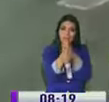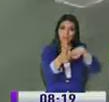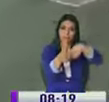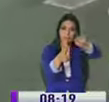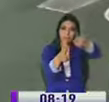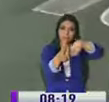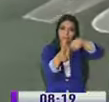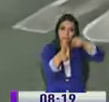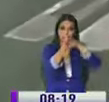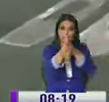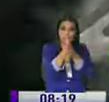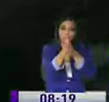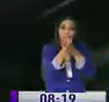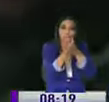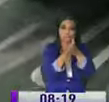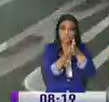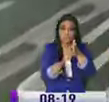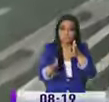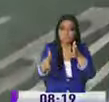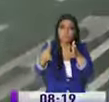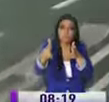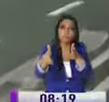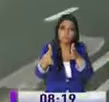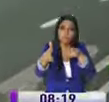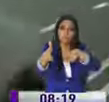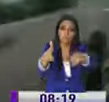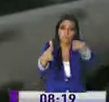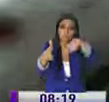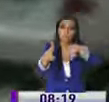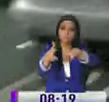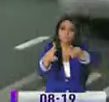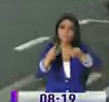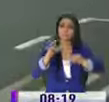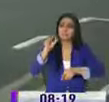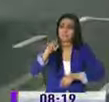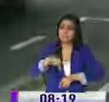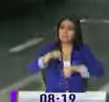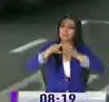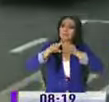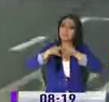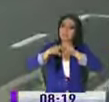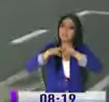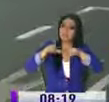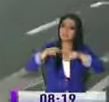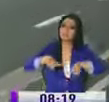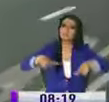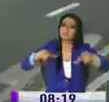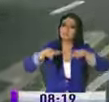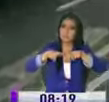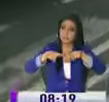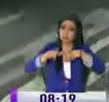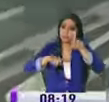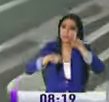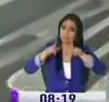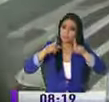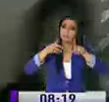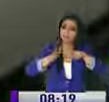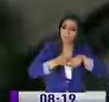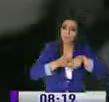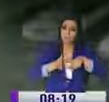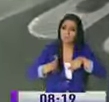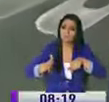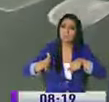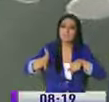vehicular si depende del sitio y la ubicación de la parada en algunas si hemos realizado bahías